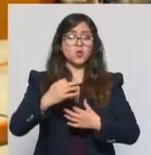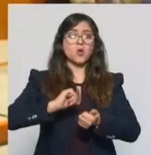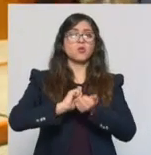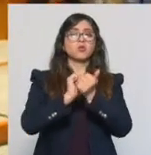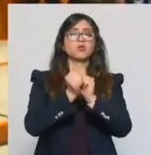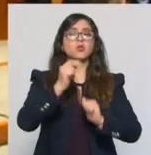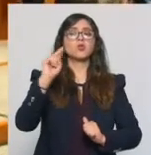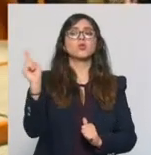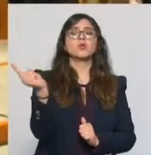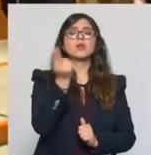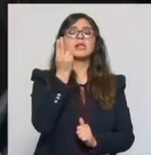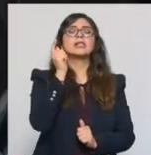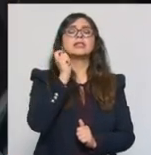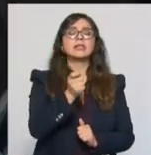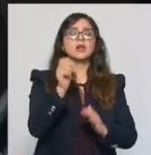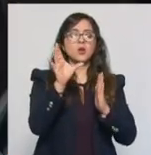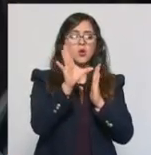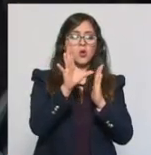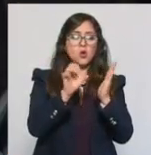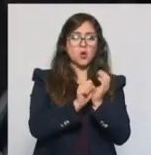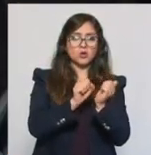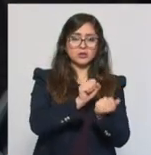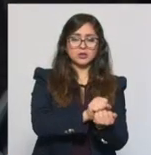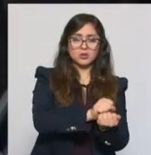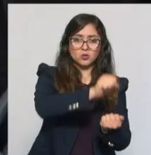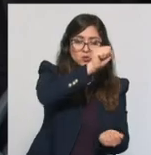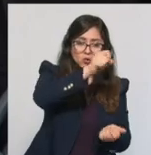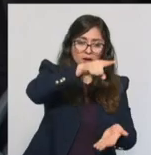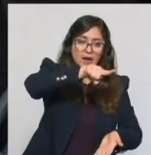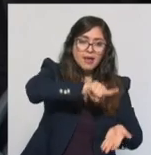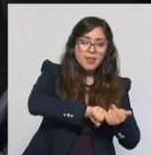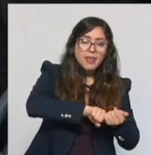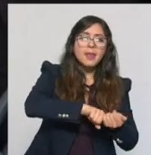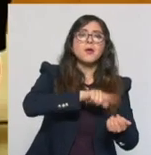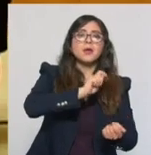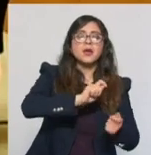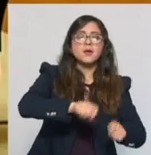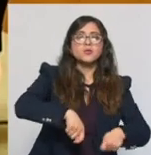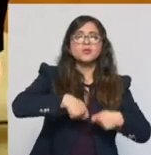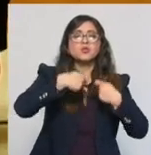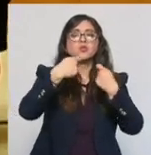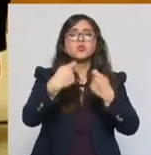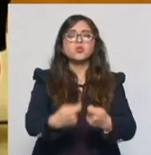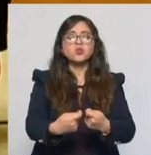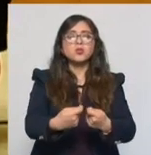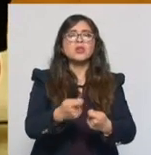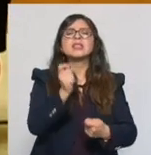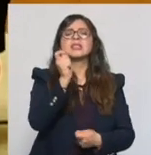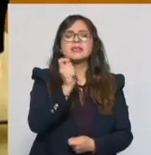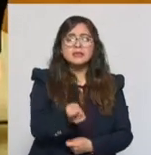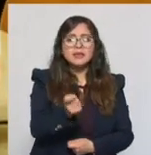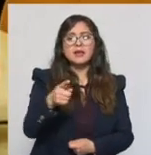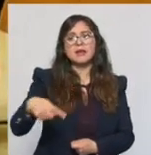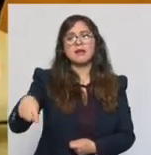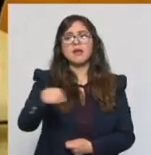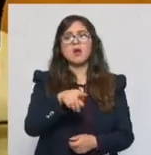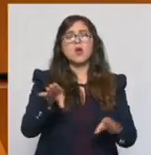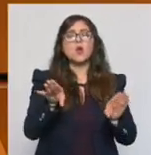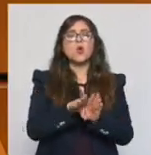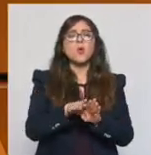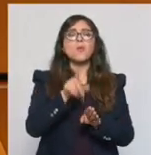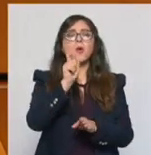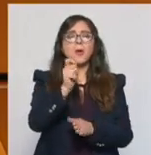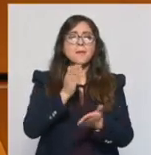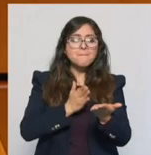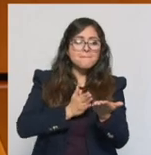es que la Constitución siga teniendo la falla que le manifiesto. Es decir, es una intromisión